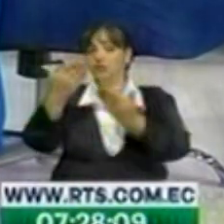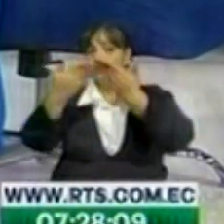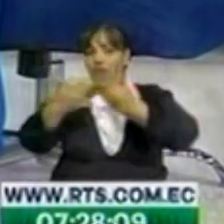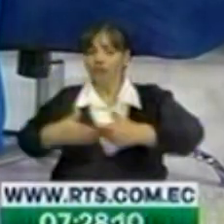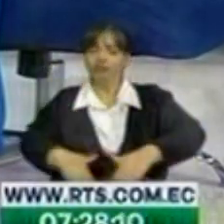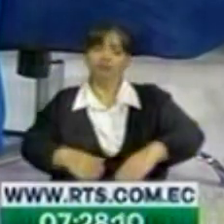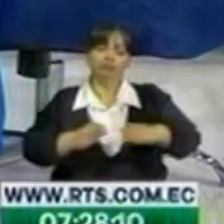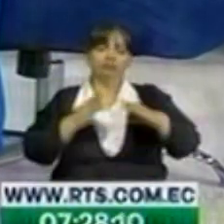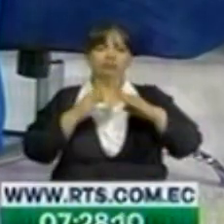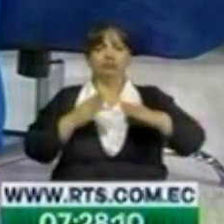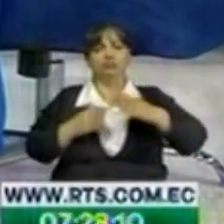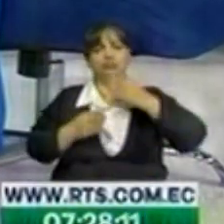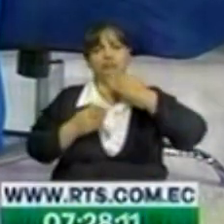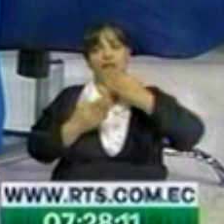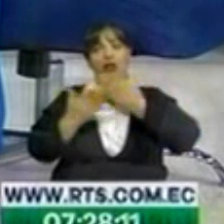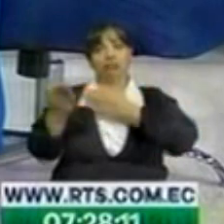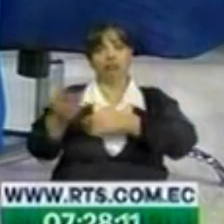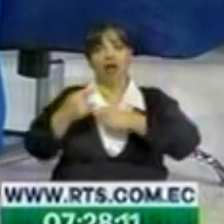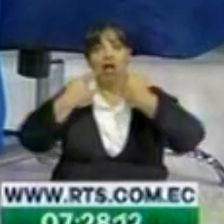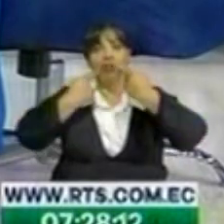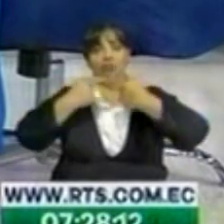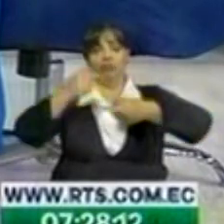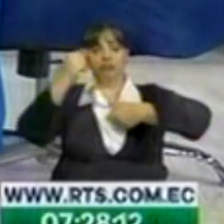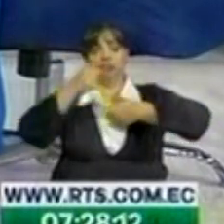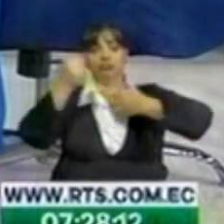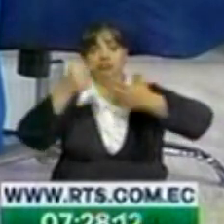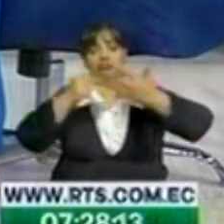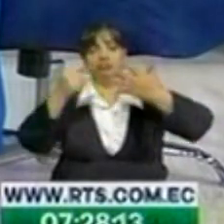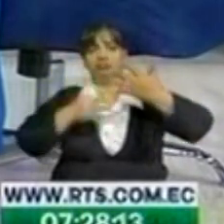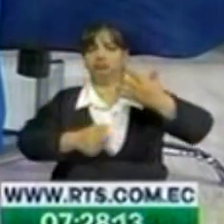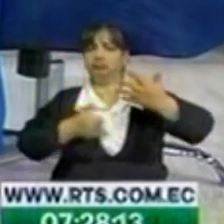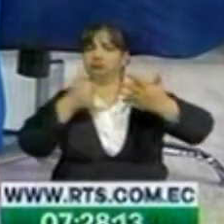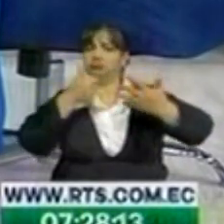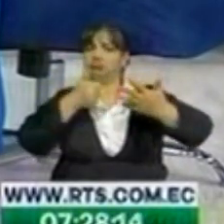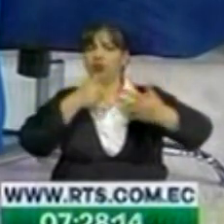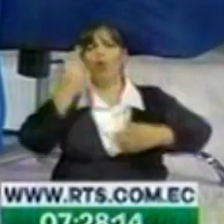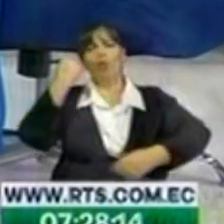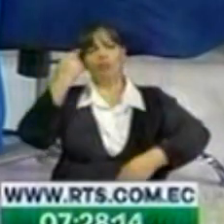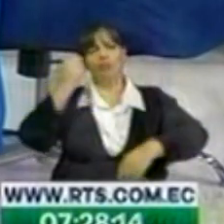hecho importantes anuncios en favor de la cultura.